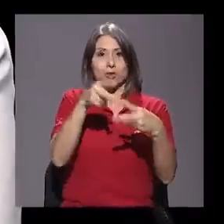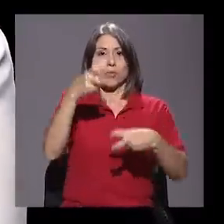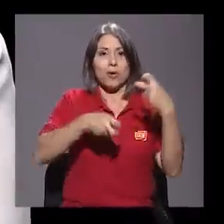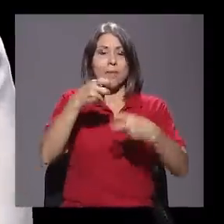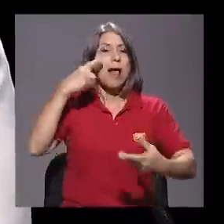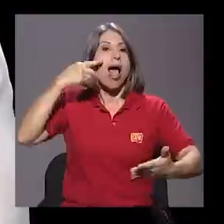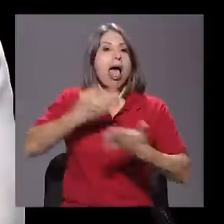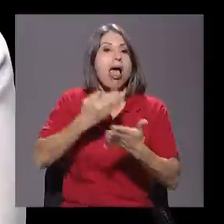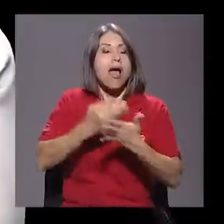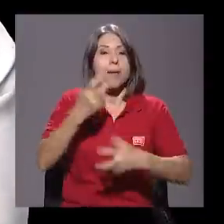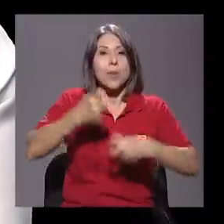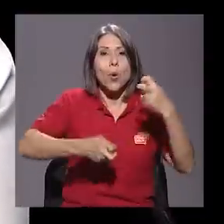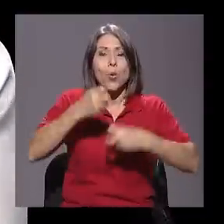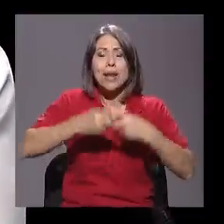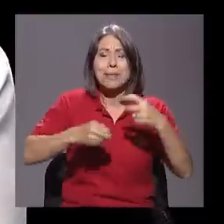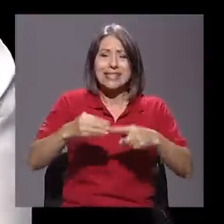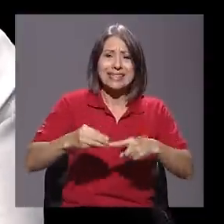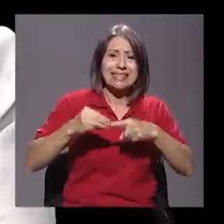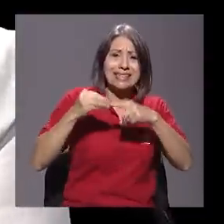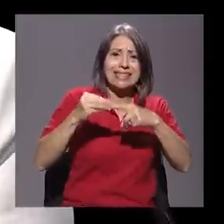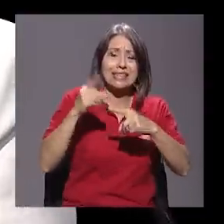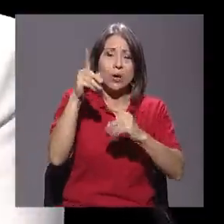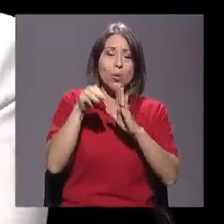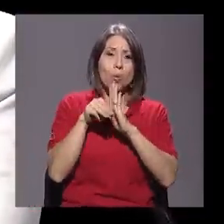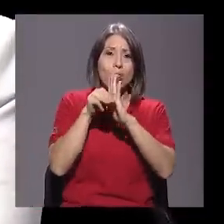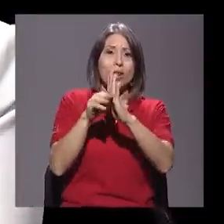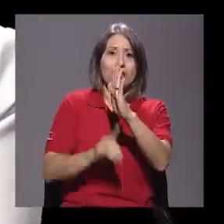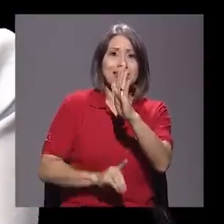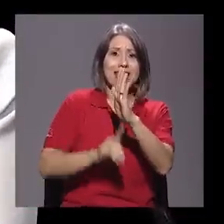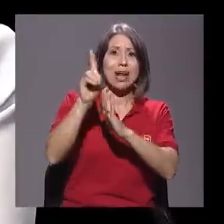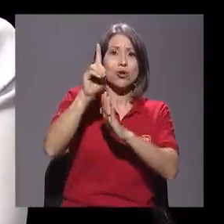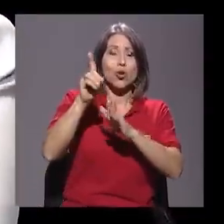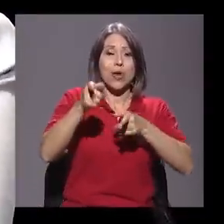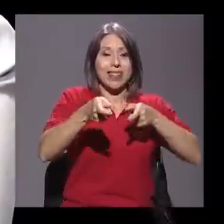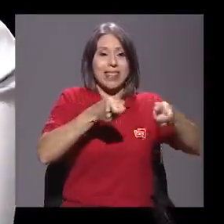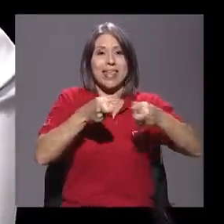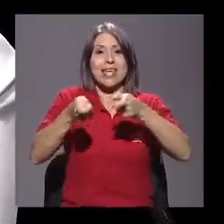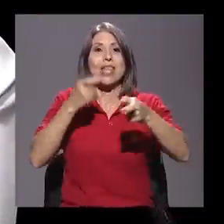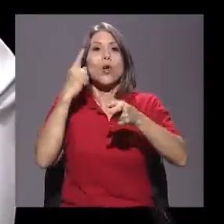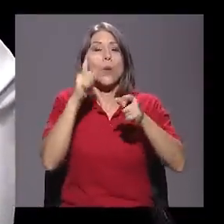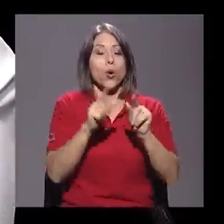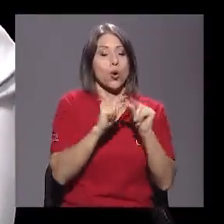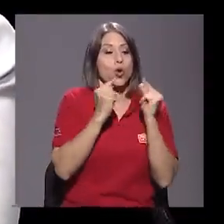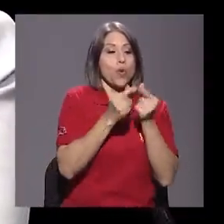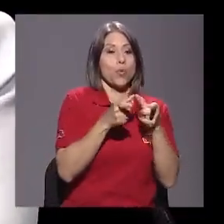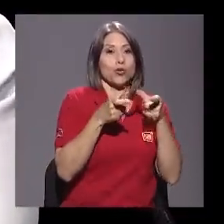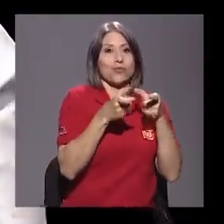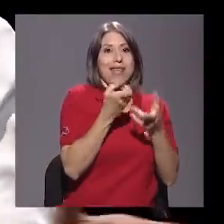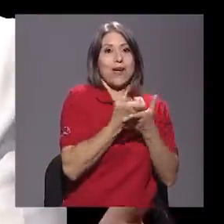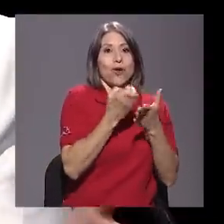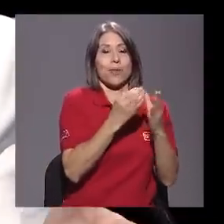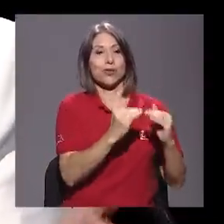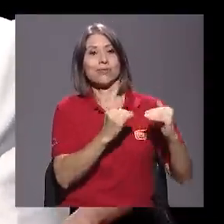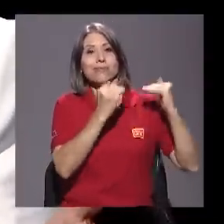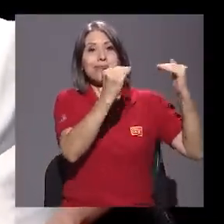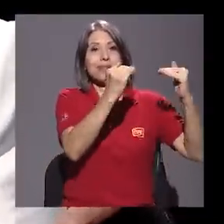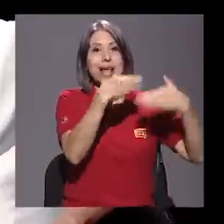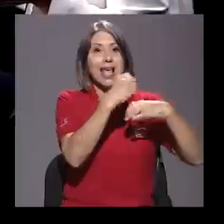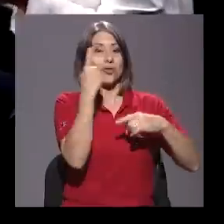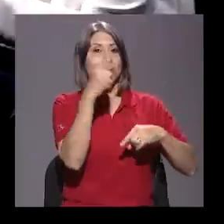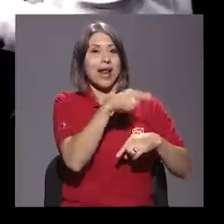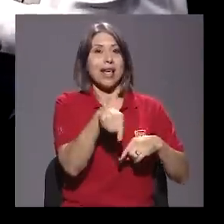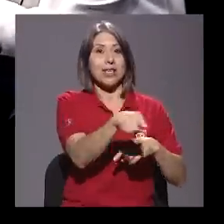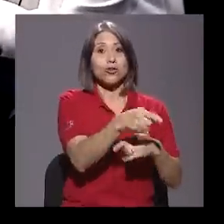dificultades estructurales de un modelo de desarrollo, creo yo, dirigido por élites, hecho para élites, y que el resultado final ha sido